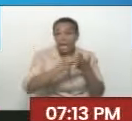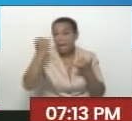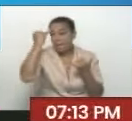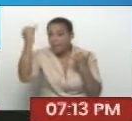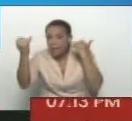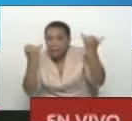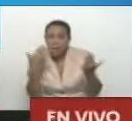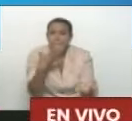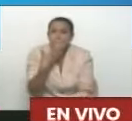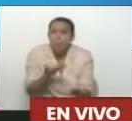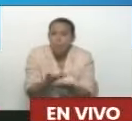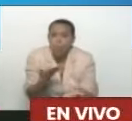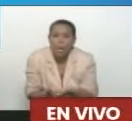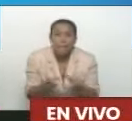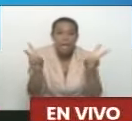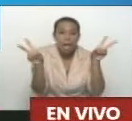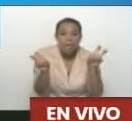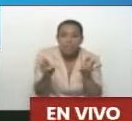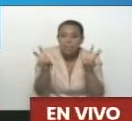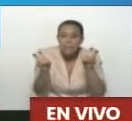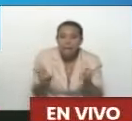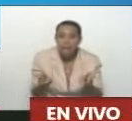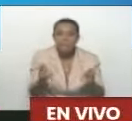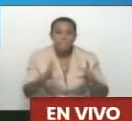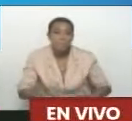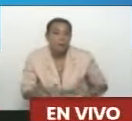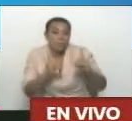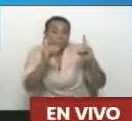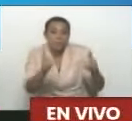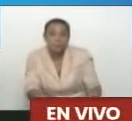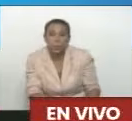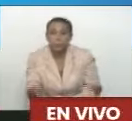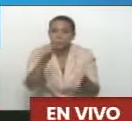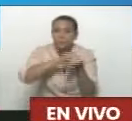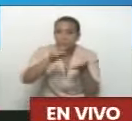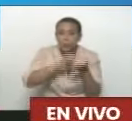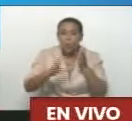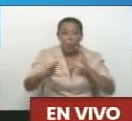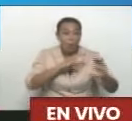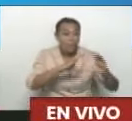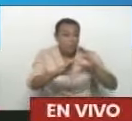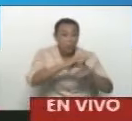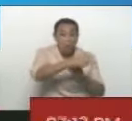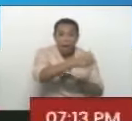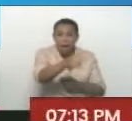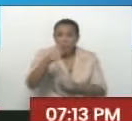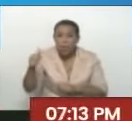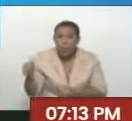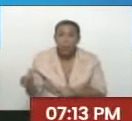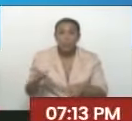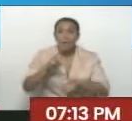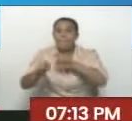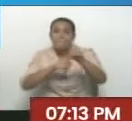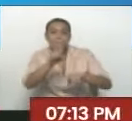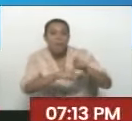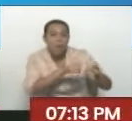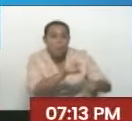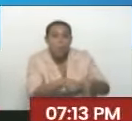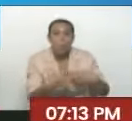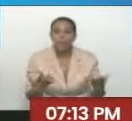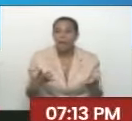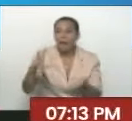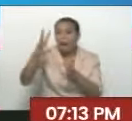ideas, de temas, de decisiones, de conversaciones, de consultas,